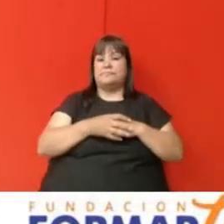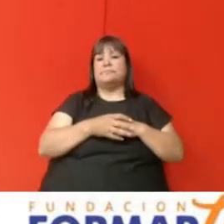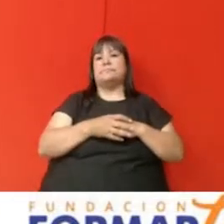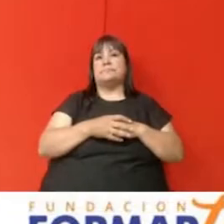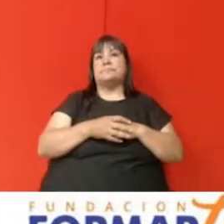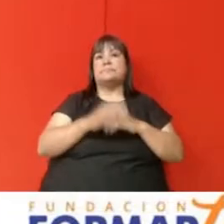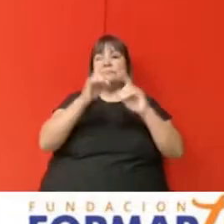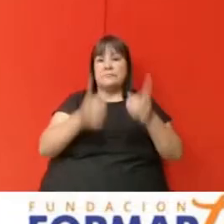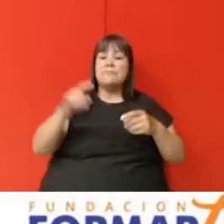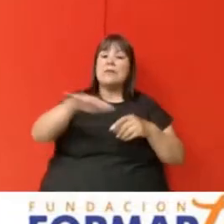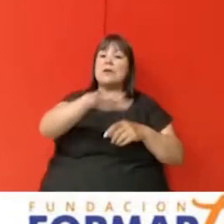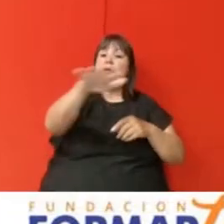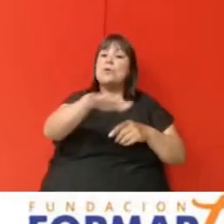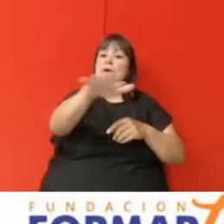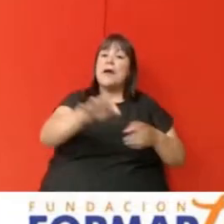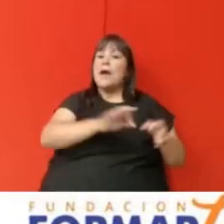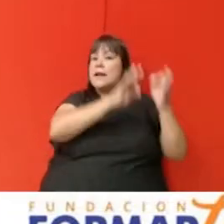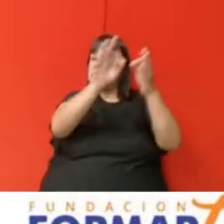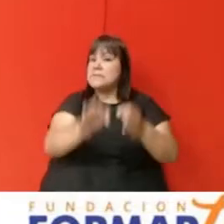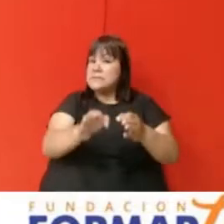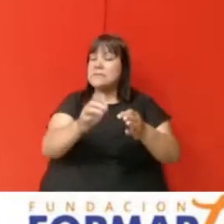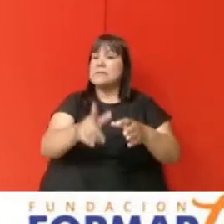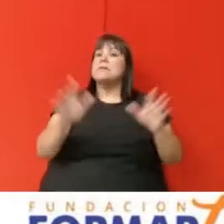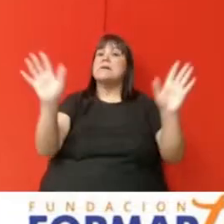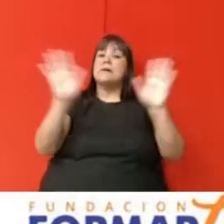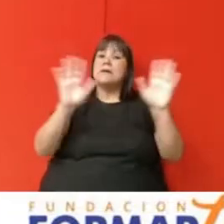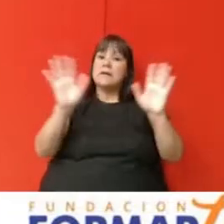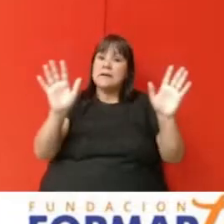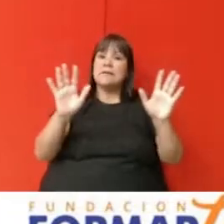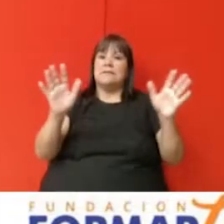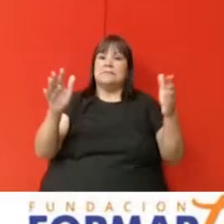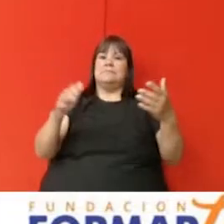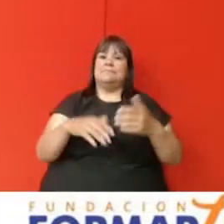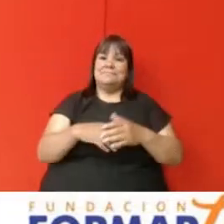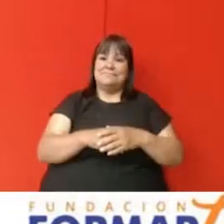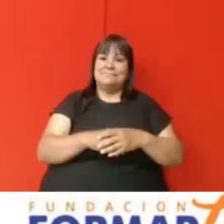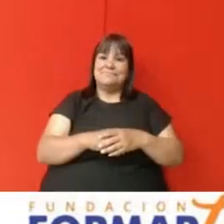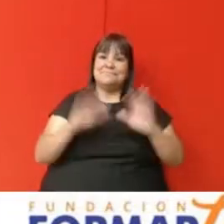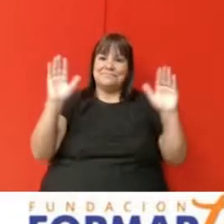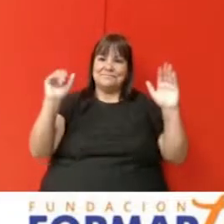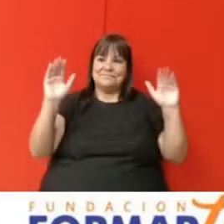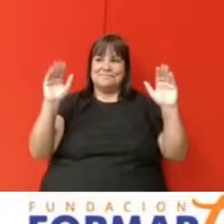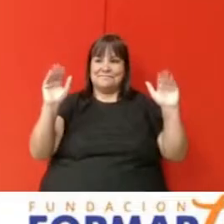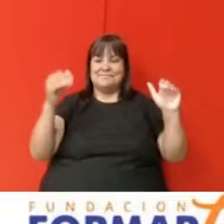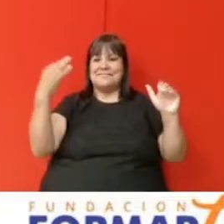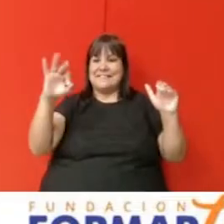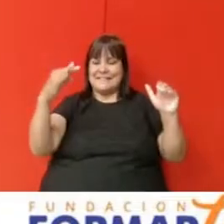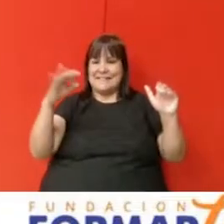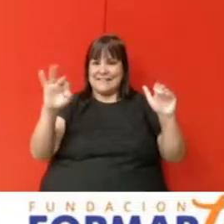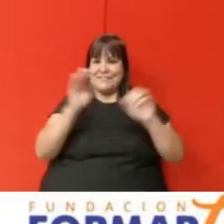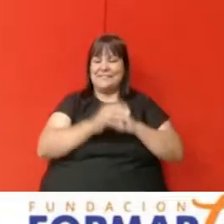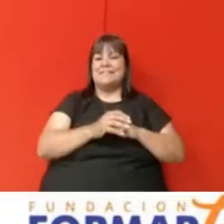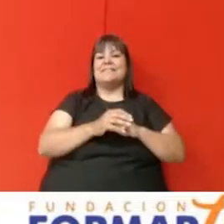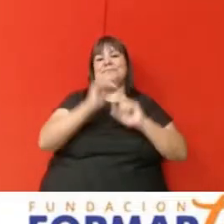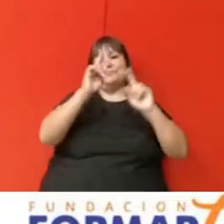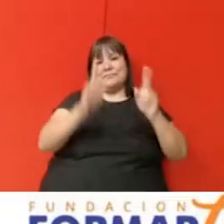Cuando llegas a un lugar, saludás, porque el otro no amaneció con vos. ¿Sí? Rescate del aspecto humano,